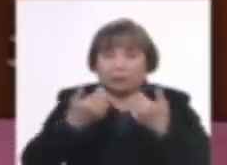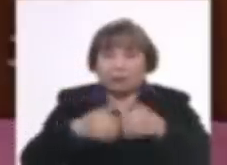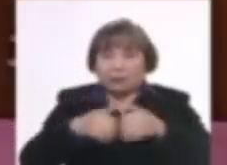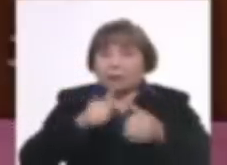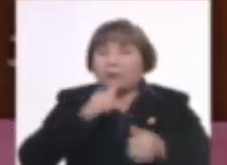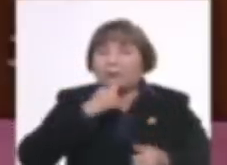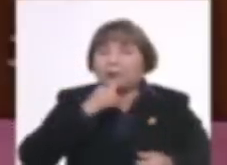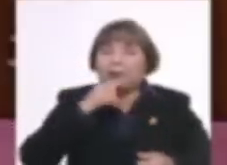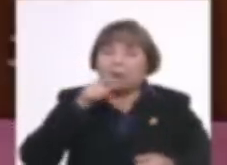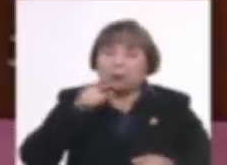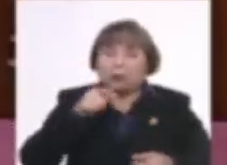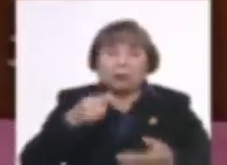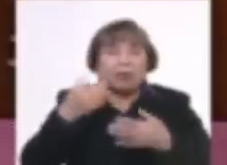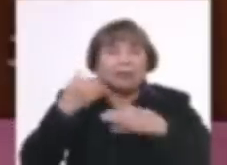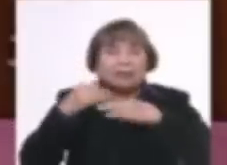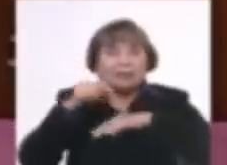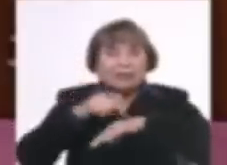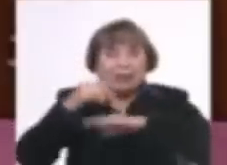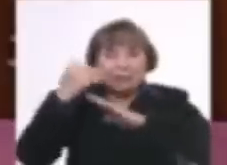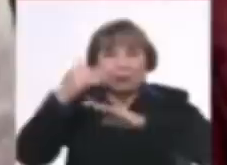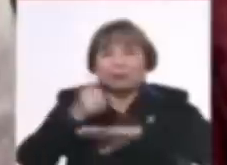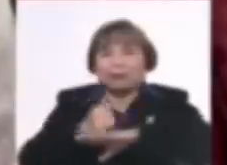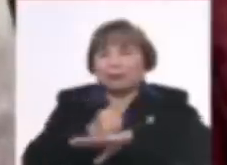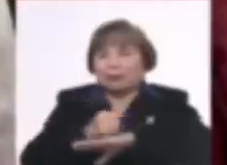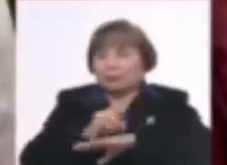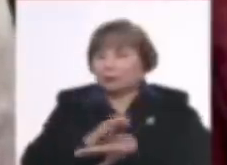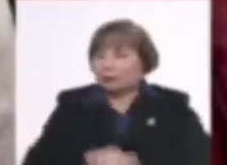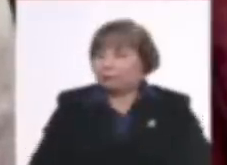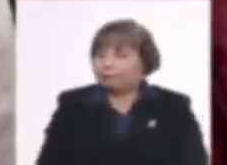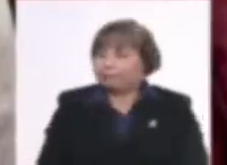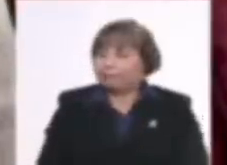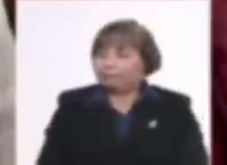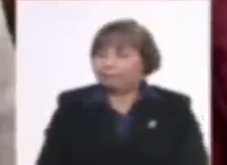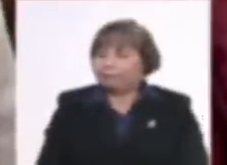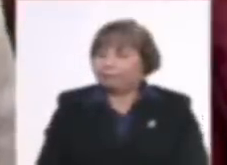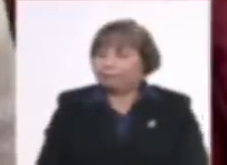empresas privadas a quien usted temporalmente asesora.